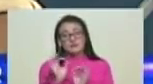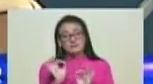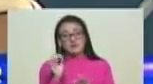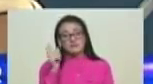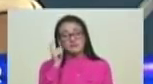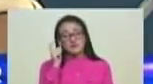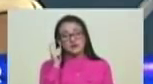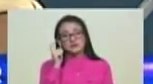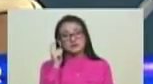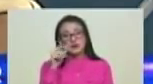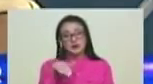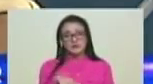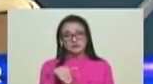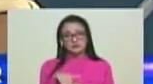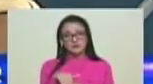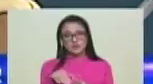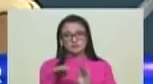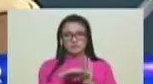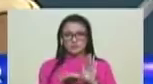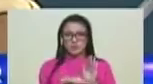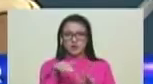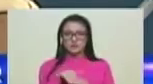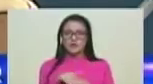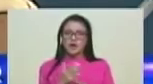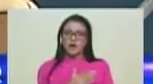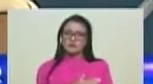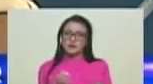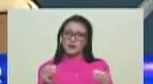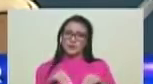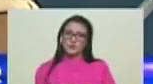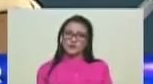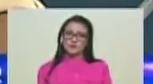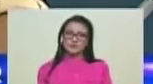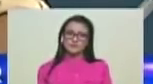y las garantías electorales que ya habían sido acordadas también.